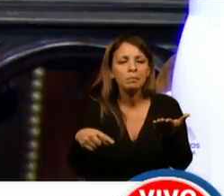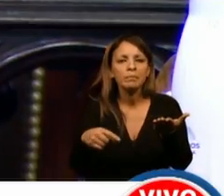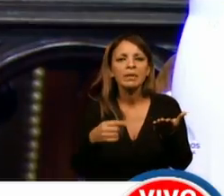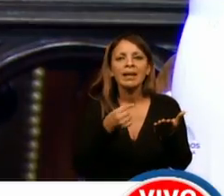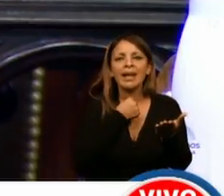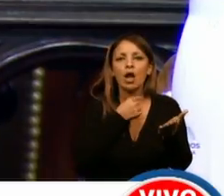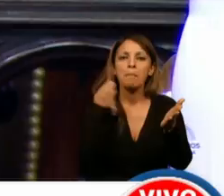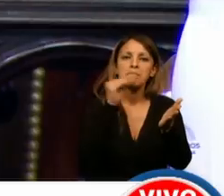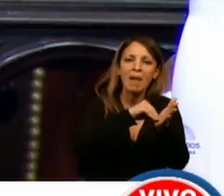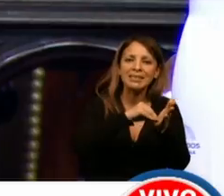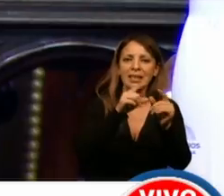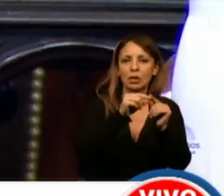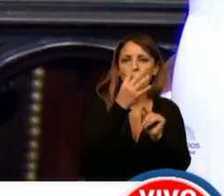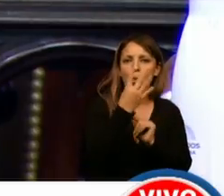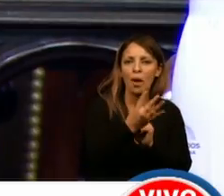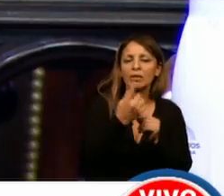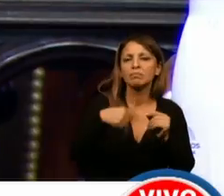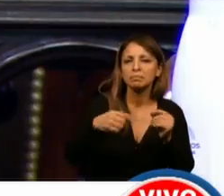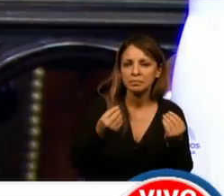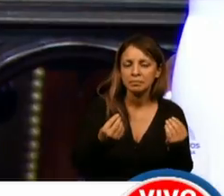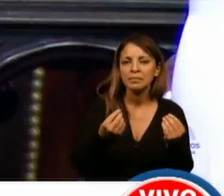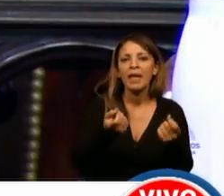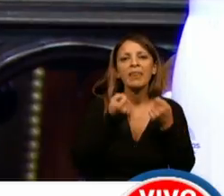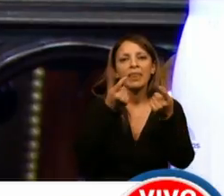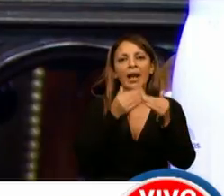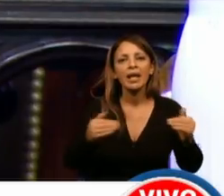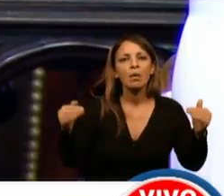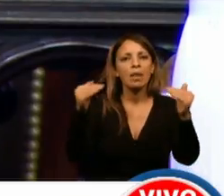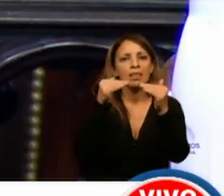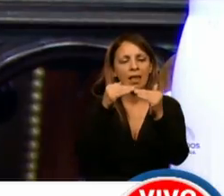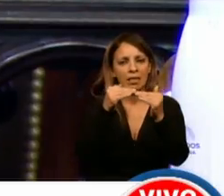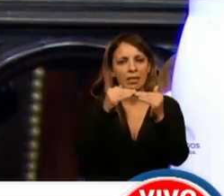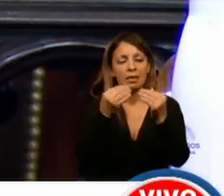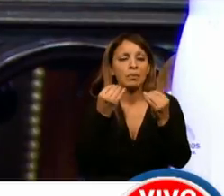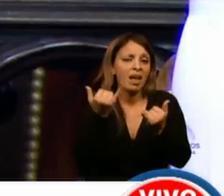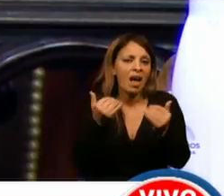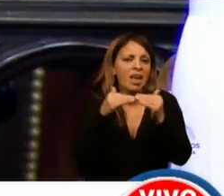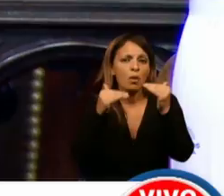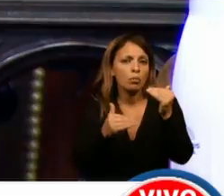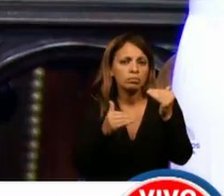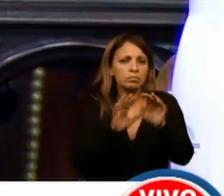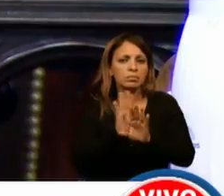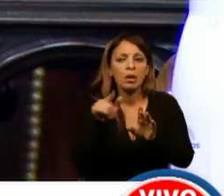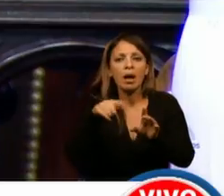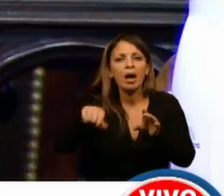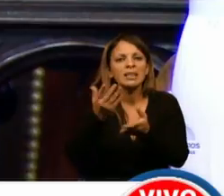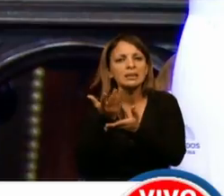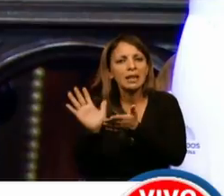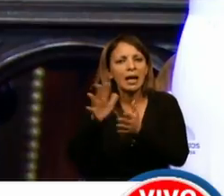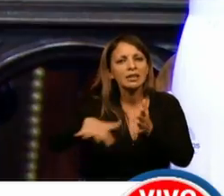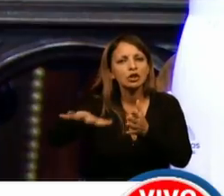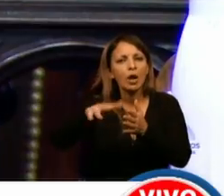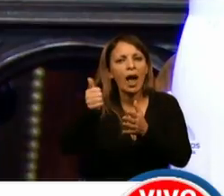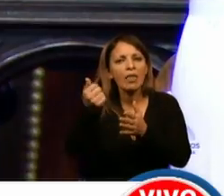artículo presidente es generar equidad ante una injusticia portar excluidos y esta equidad